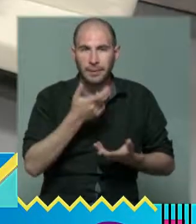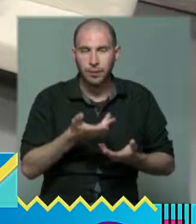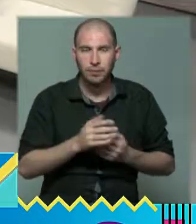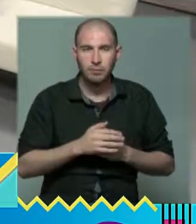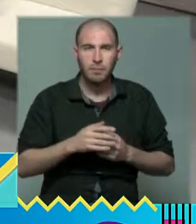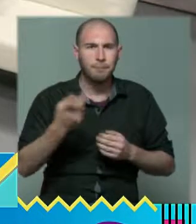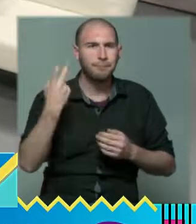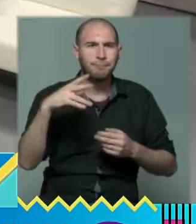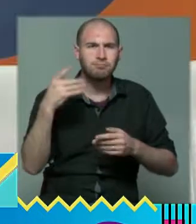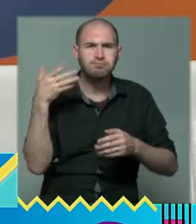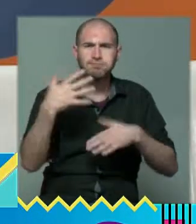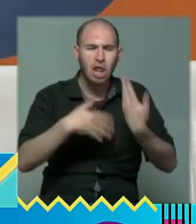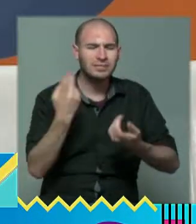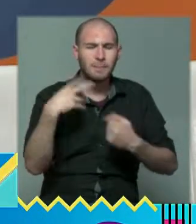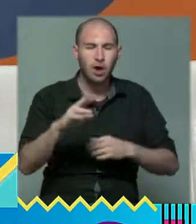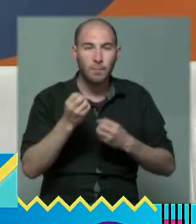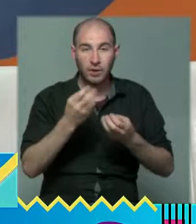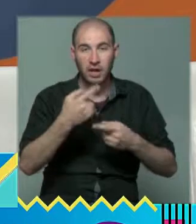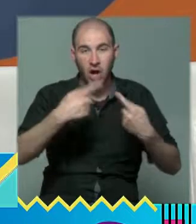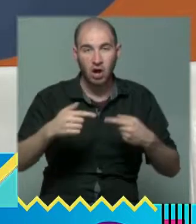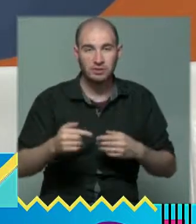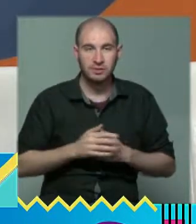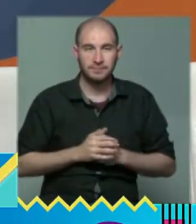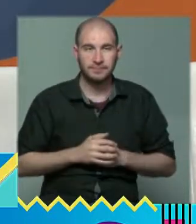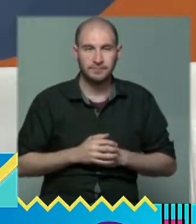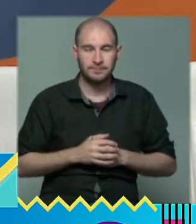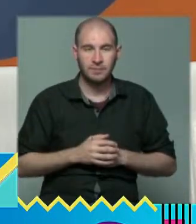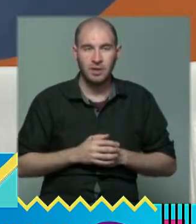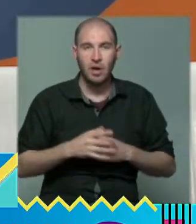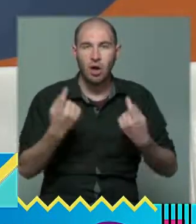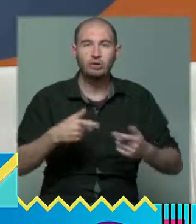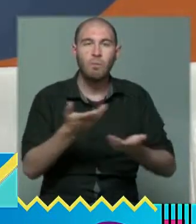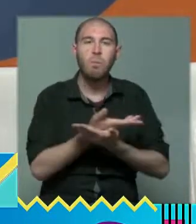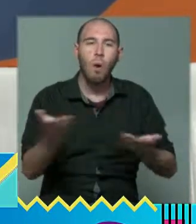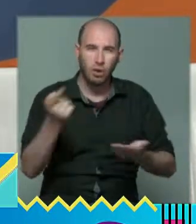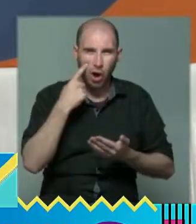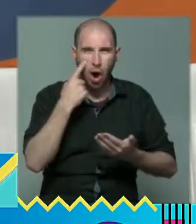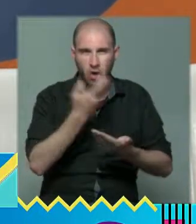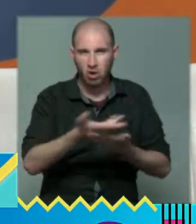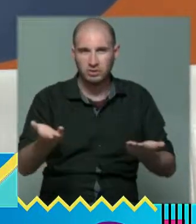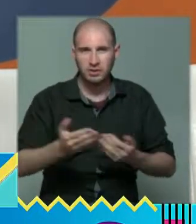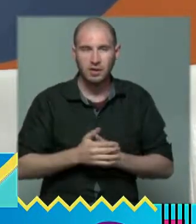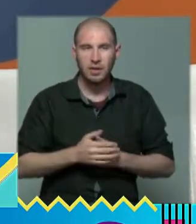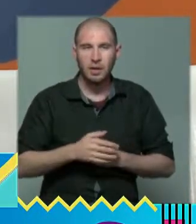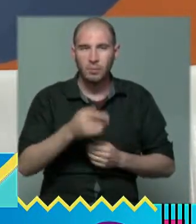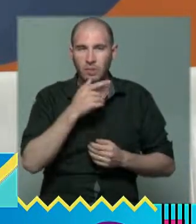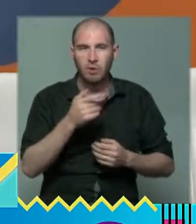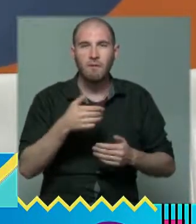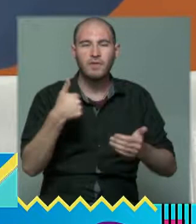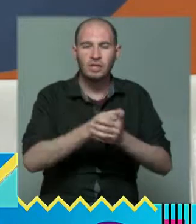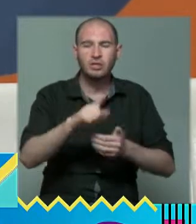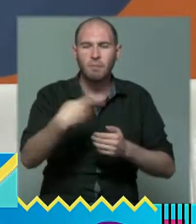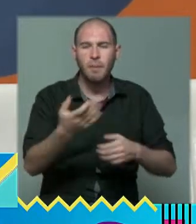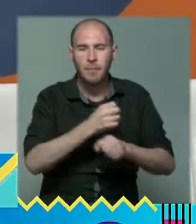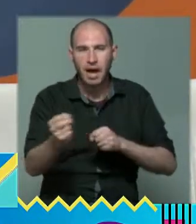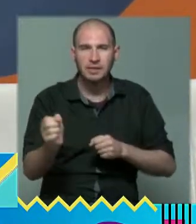más agresiva la reinserción, porque generalmente los hechos que toman estado público conocimiento es una violación seguida de muerte después